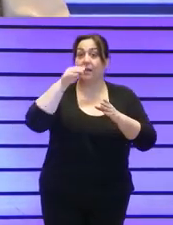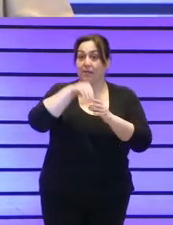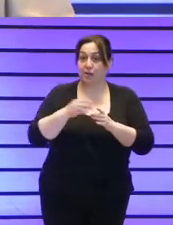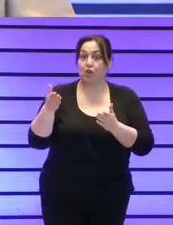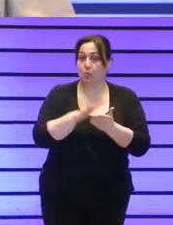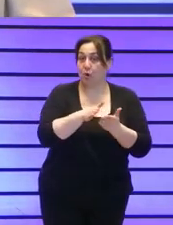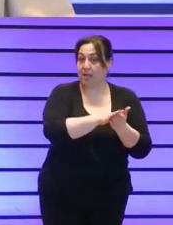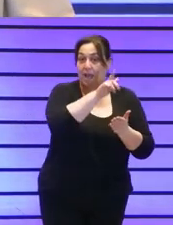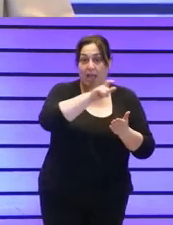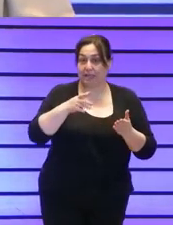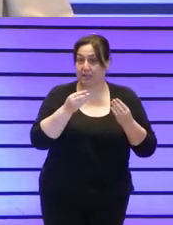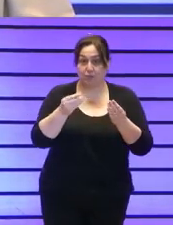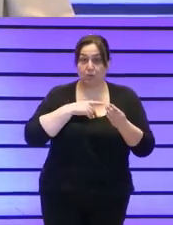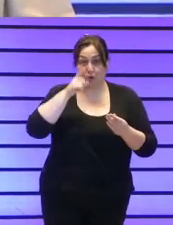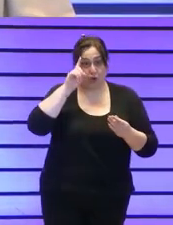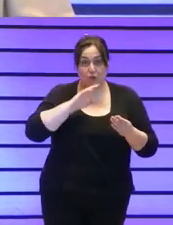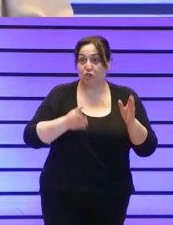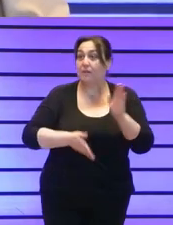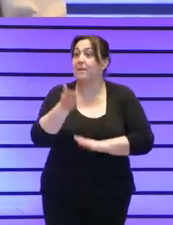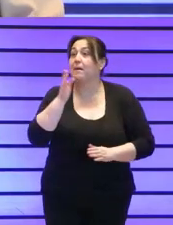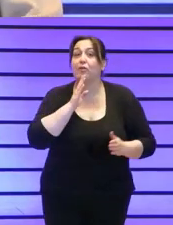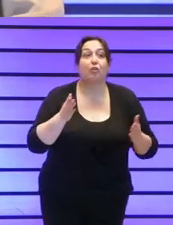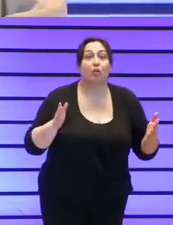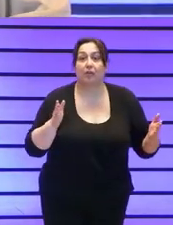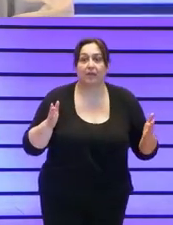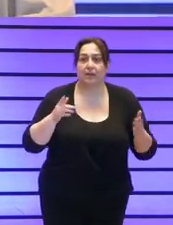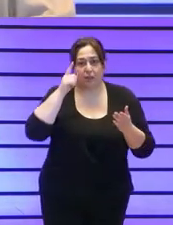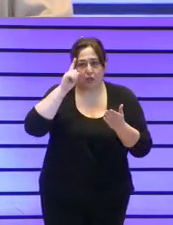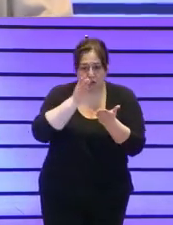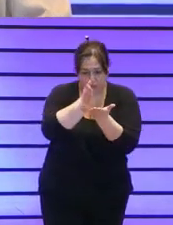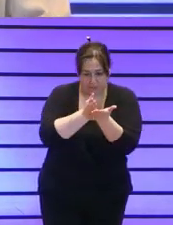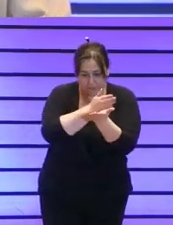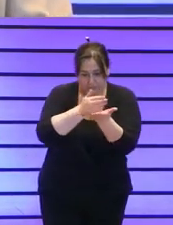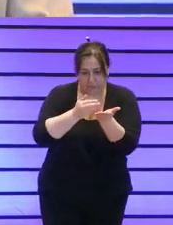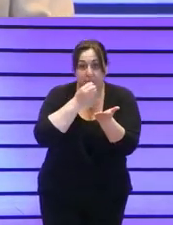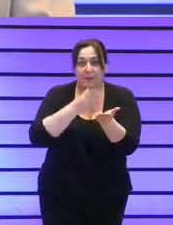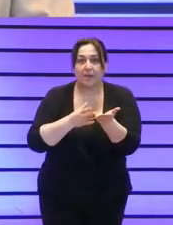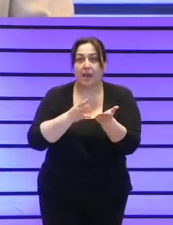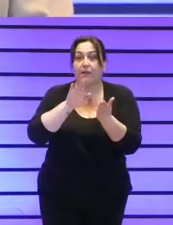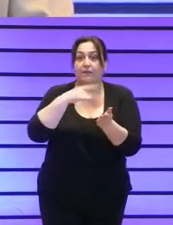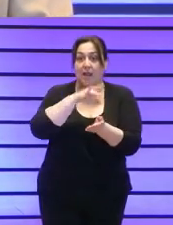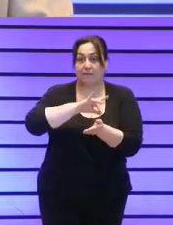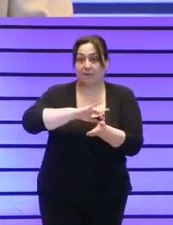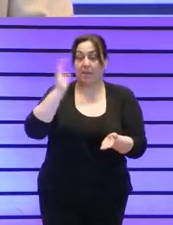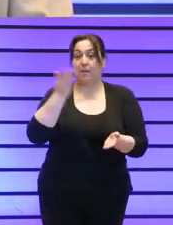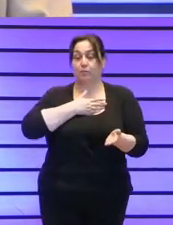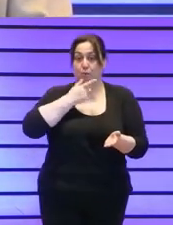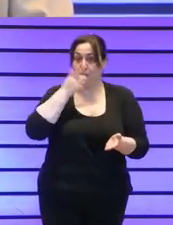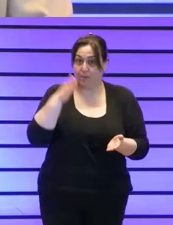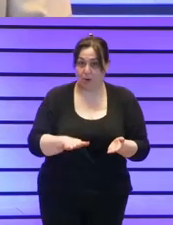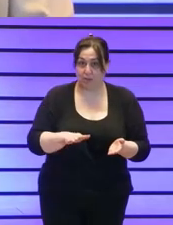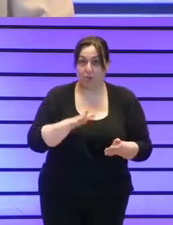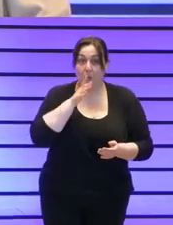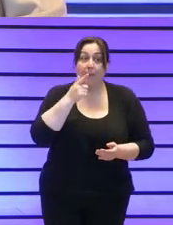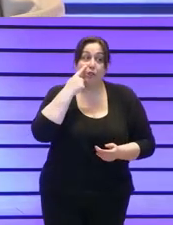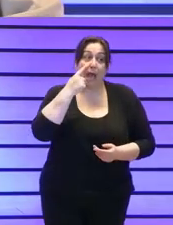no sabía dónde llegar, porque no tenían bien localizada longitud y latitud, y les entraba el escorbuto y morían, ¿no? Pero vamos a ver si